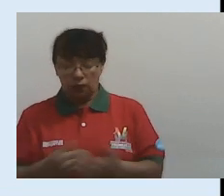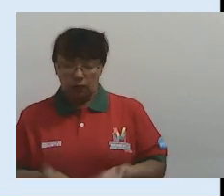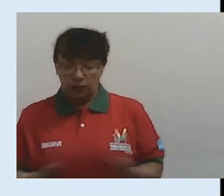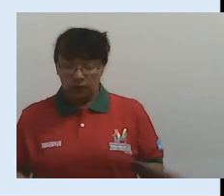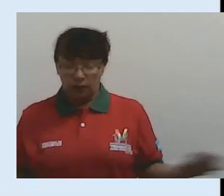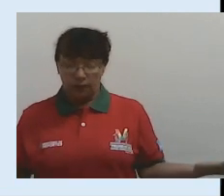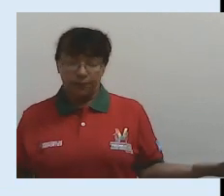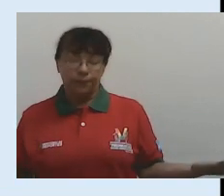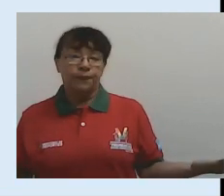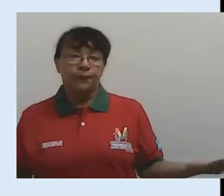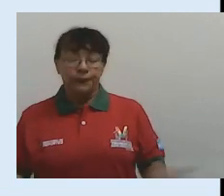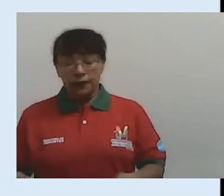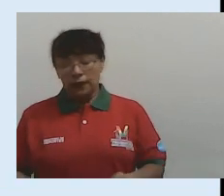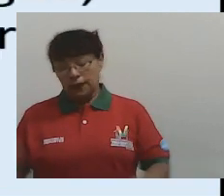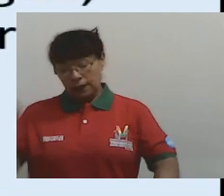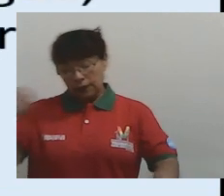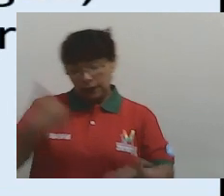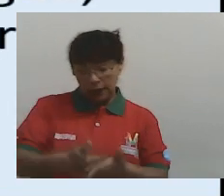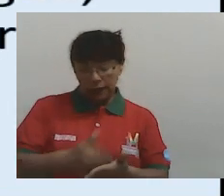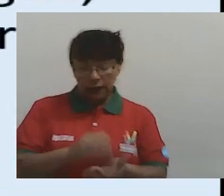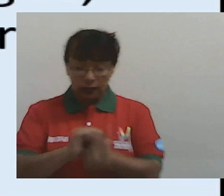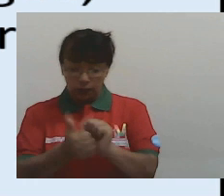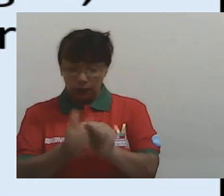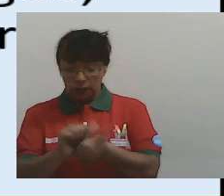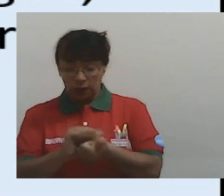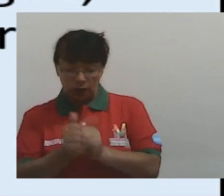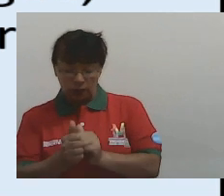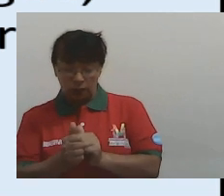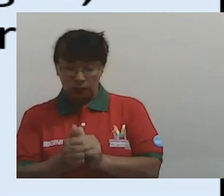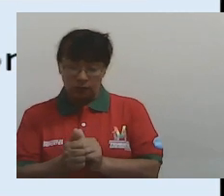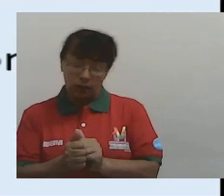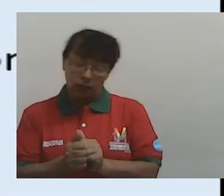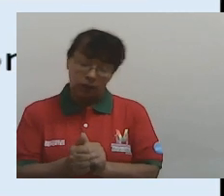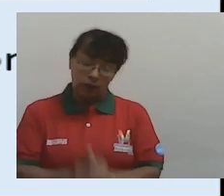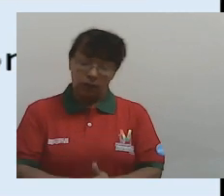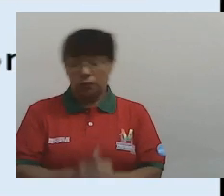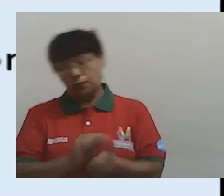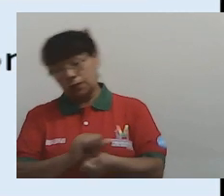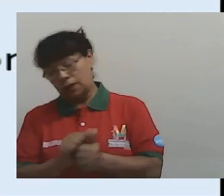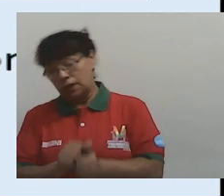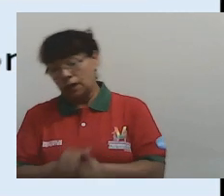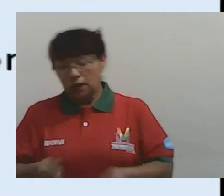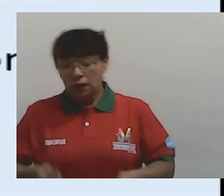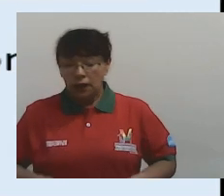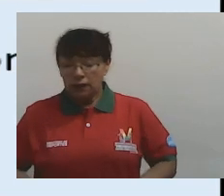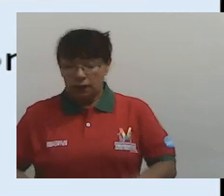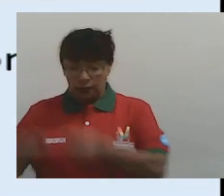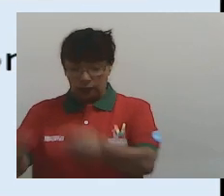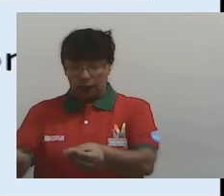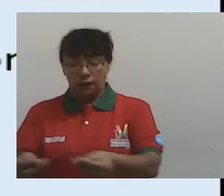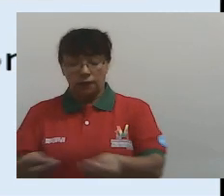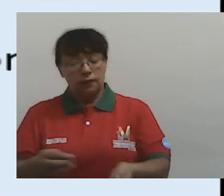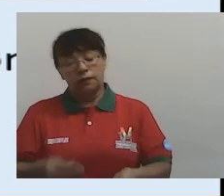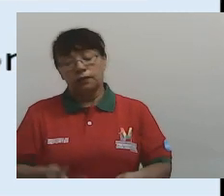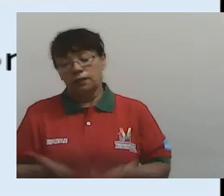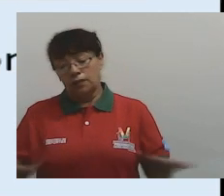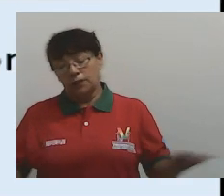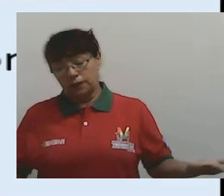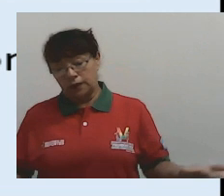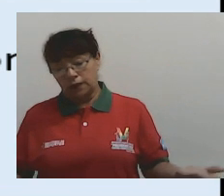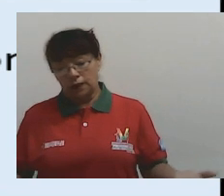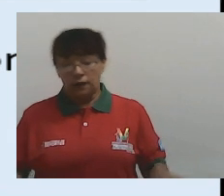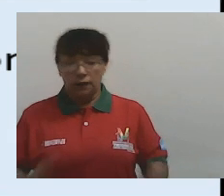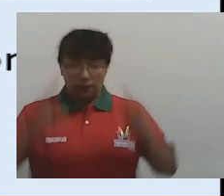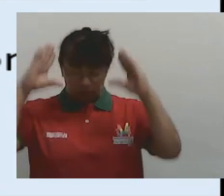árbitros, jueces responsables del relevo de velocidad, pues reciben sus 2 postes, sus 2 conos grandes, sus 2 conos tortuga,